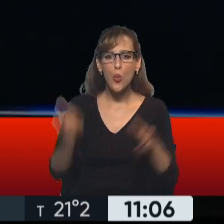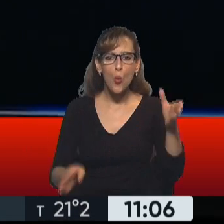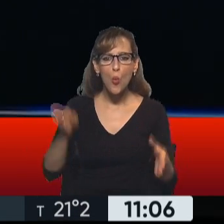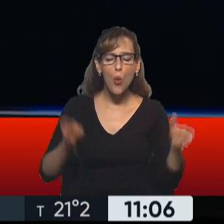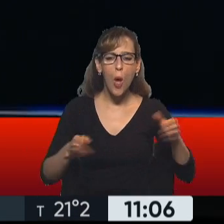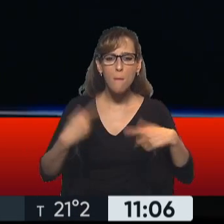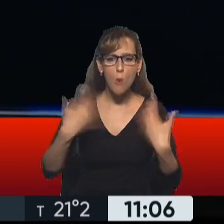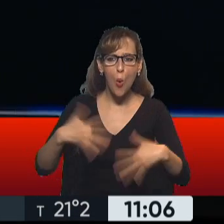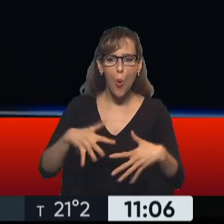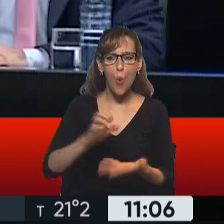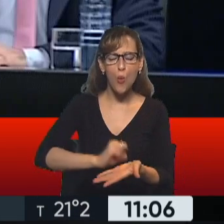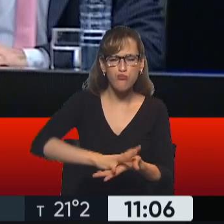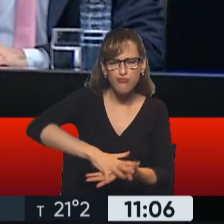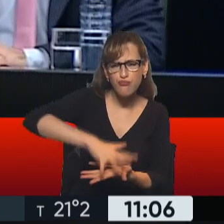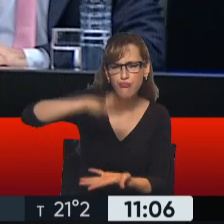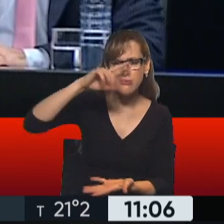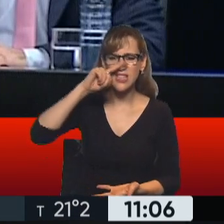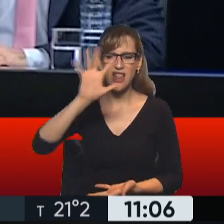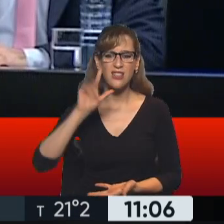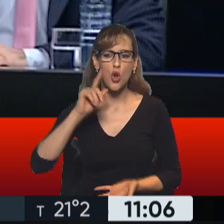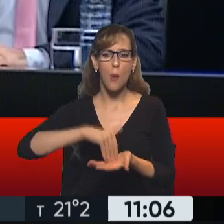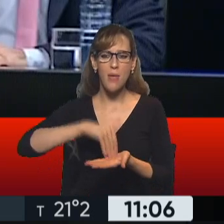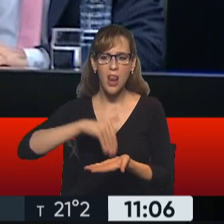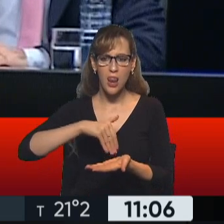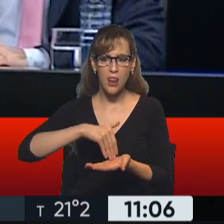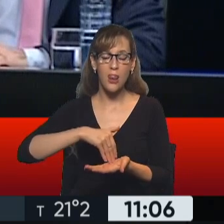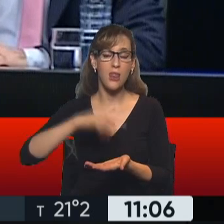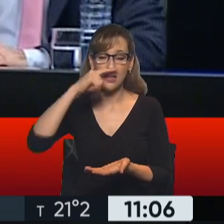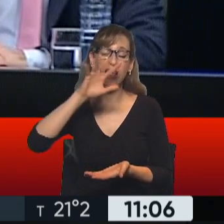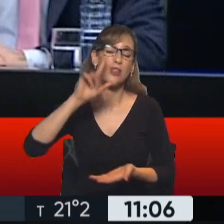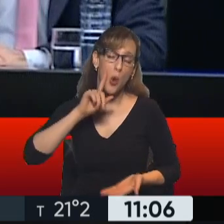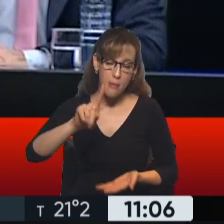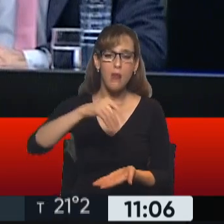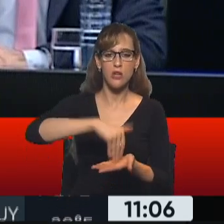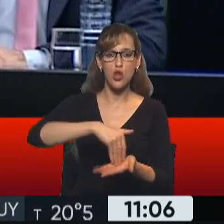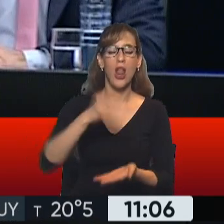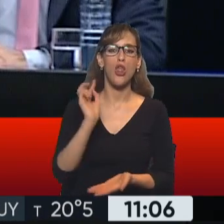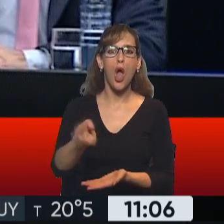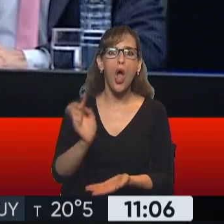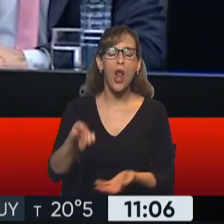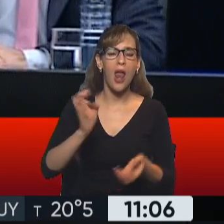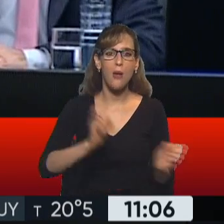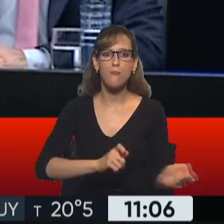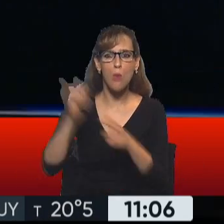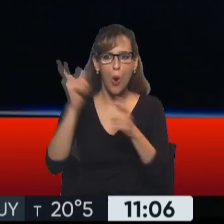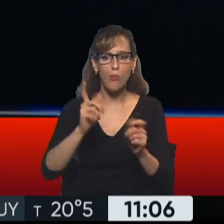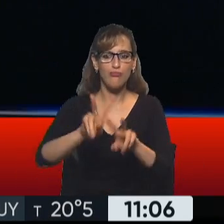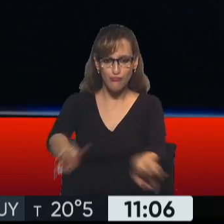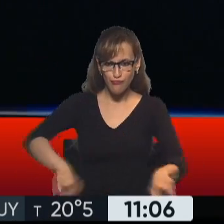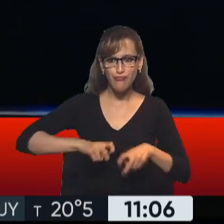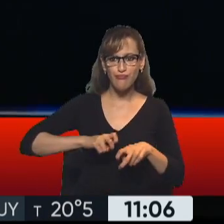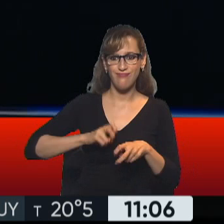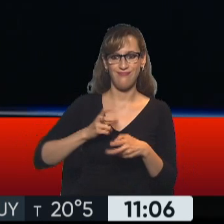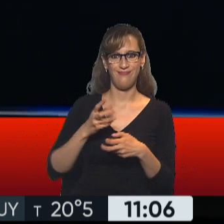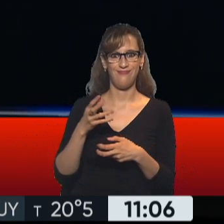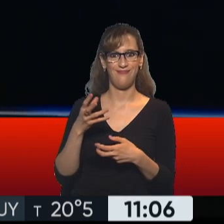los 70.000, 75.000 millones de dólares. Este es el sendero de crecimiento y